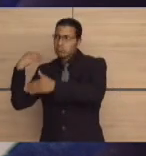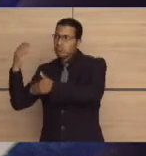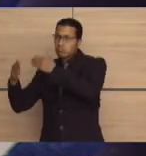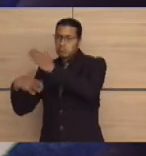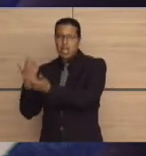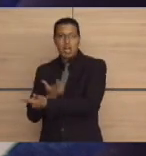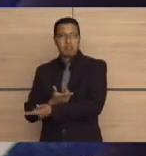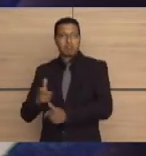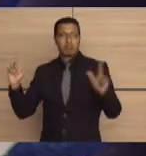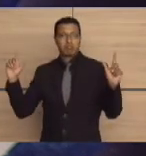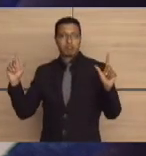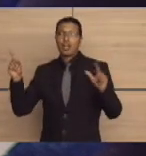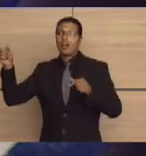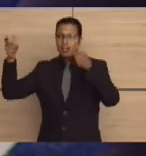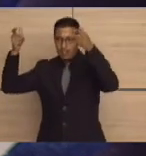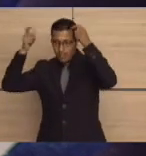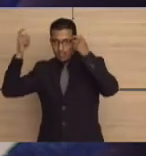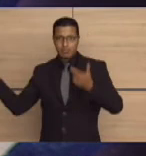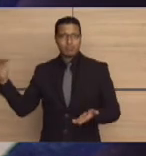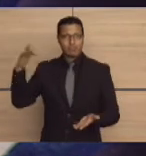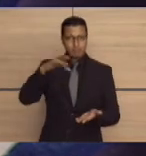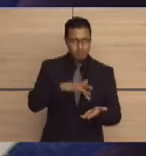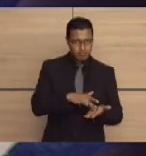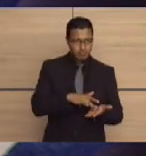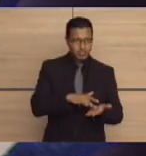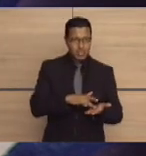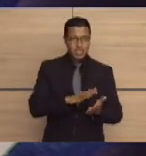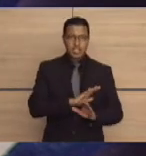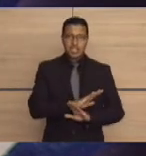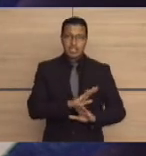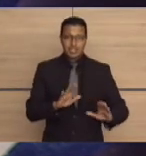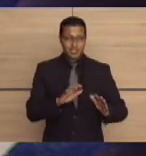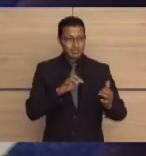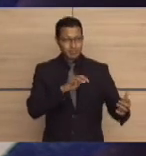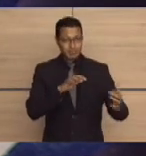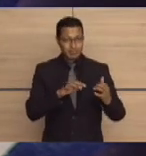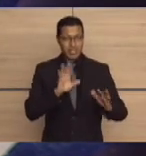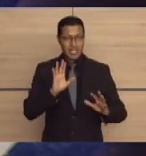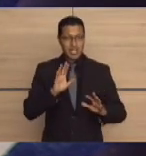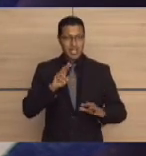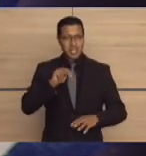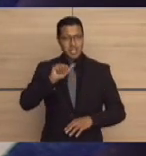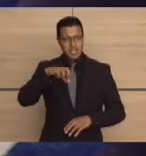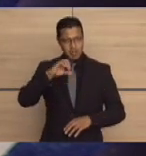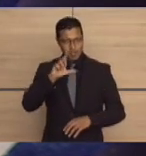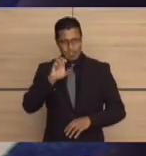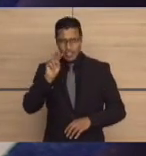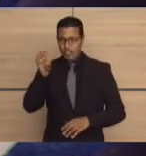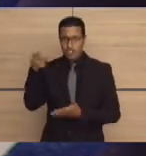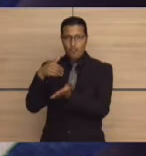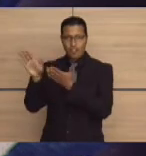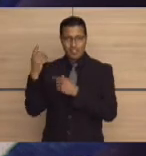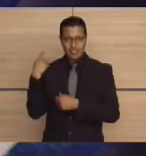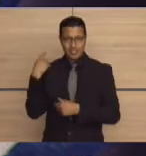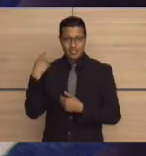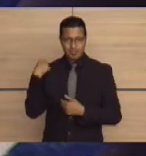en libertad, el rey ha vuelto, han derrotado en la batalla de Bailén a Napoleón y lo han expulsado de España, y ahora